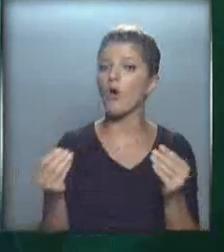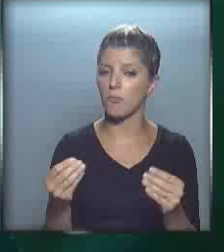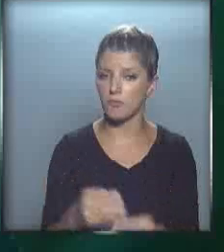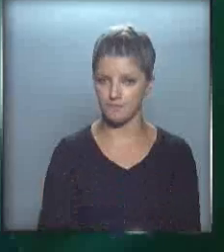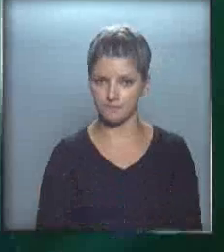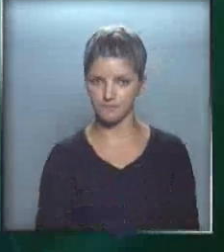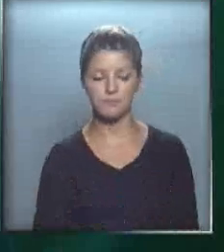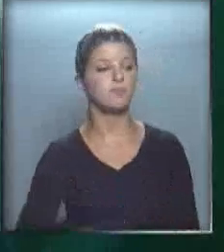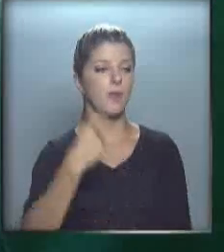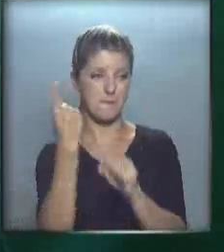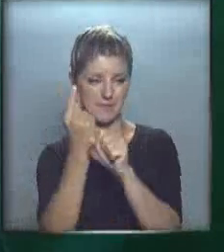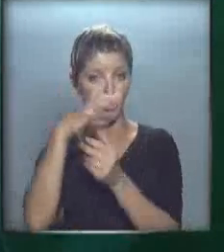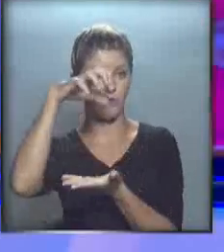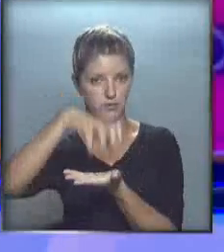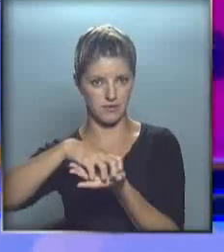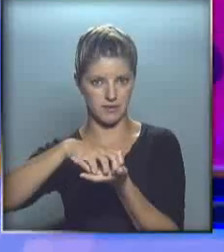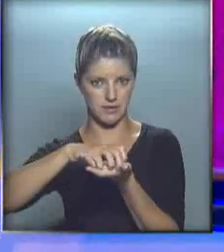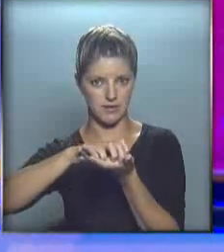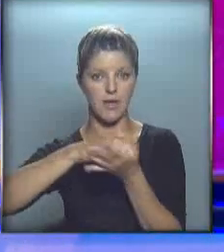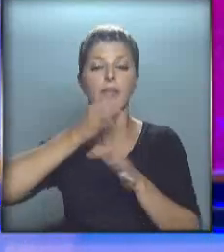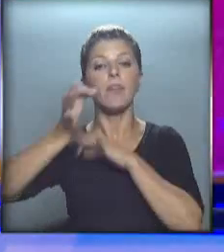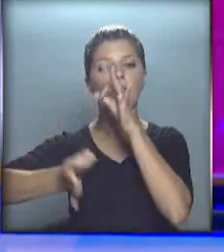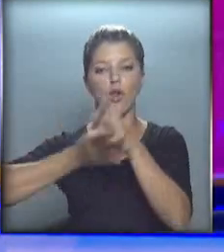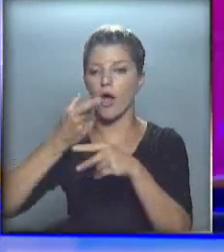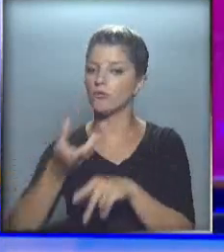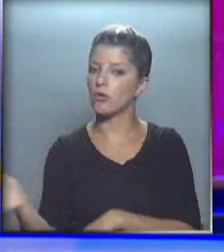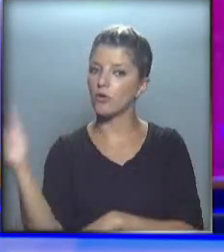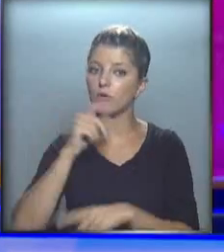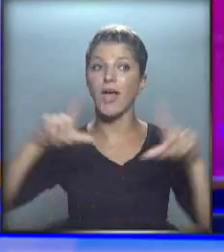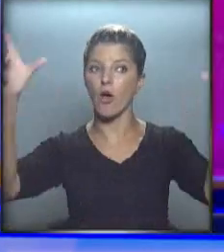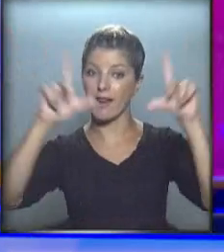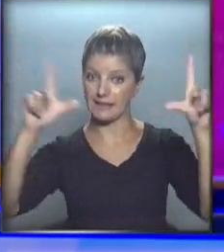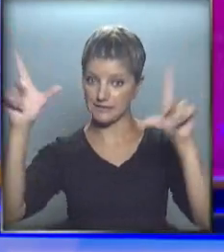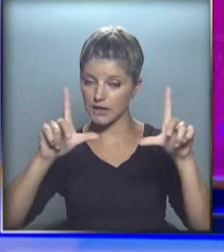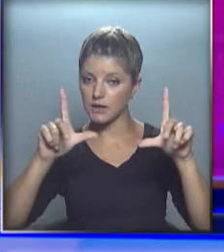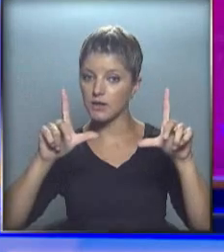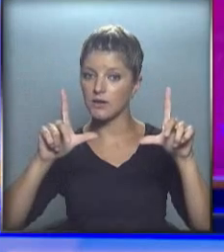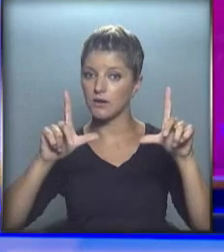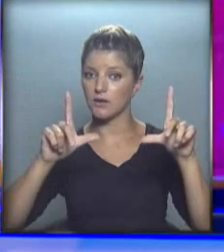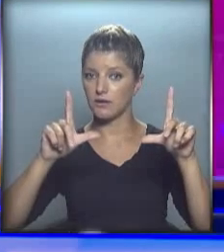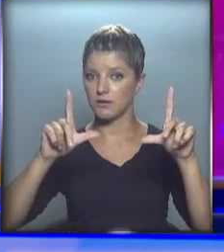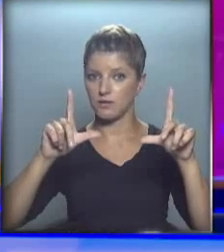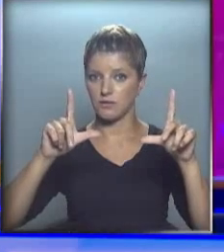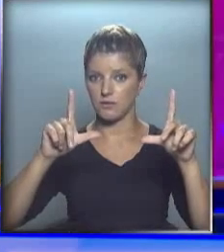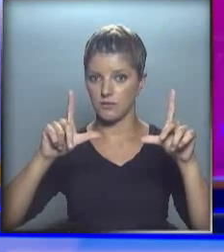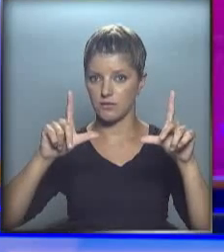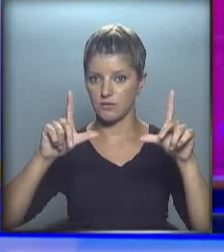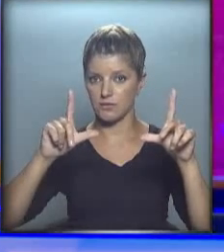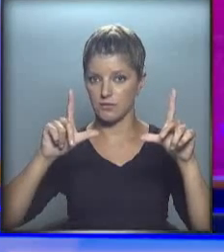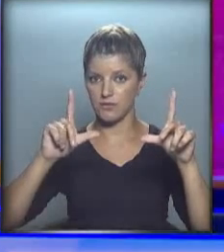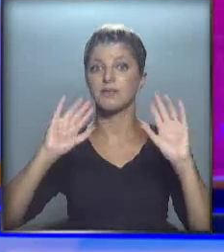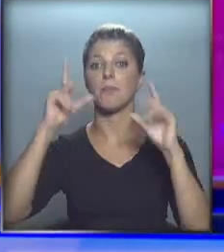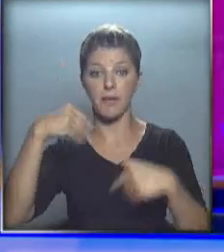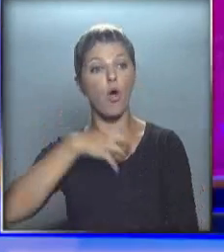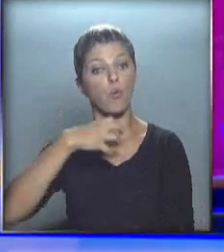que la Defensoría constantemente está dialogando con los canales de televisión y brindando también cursos